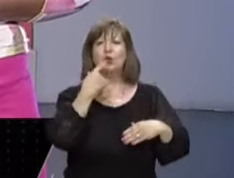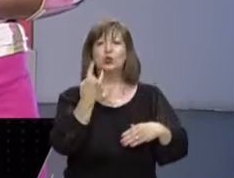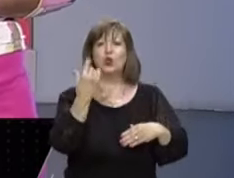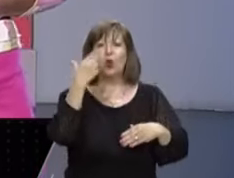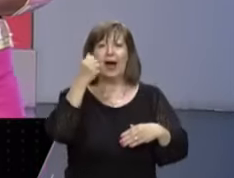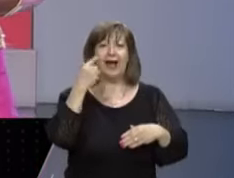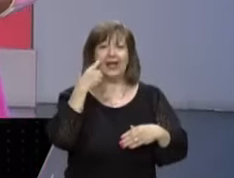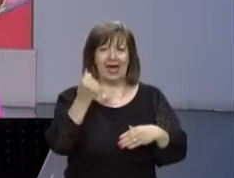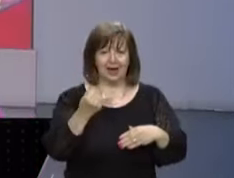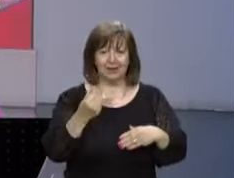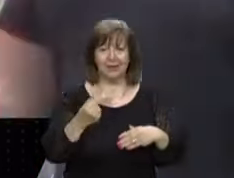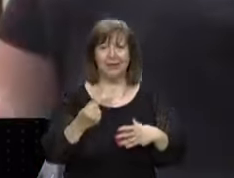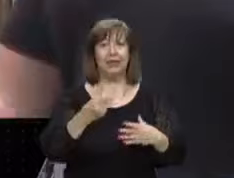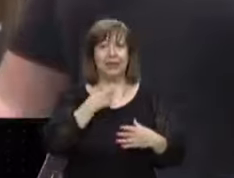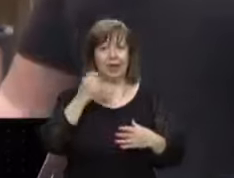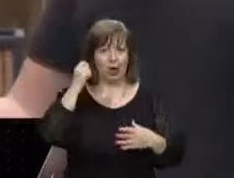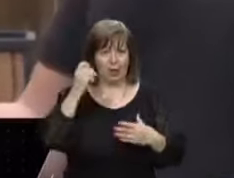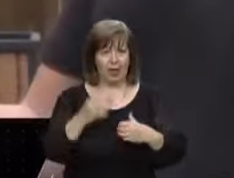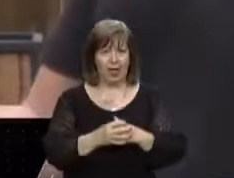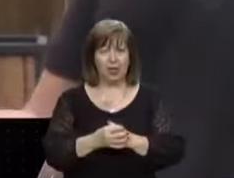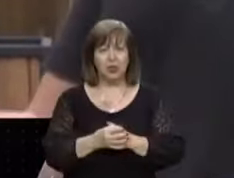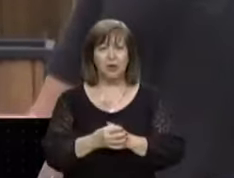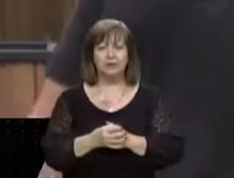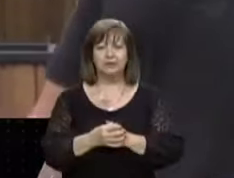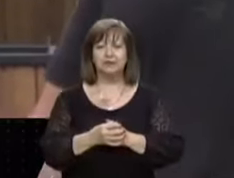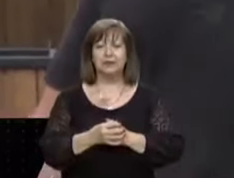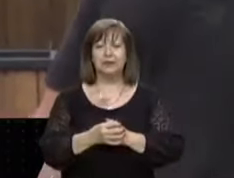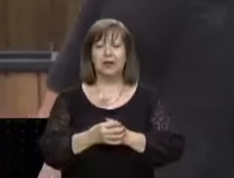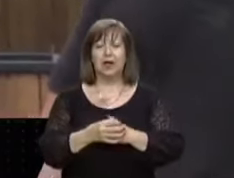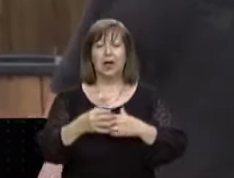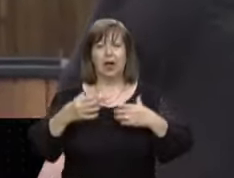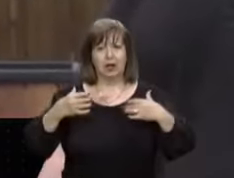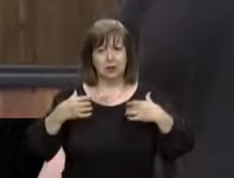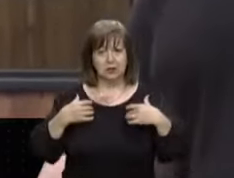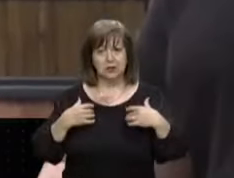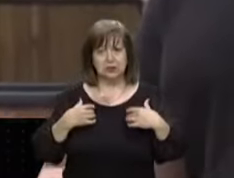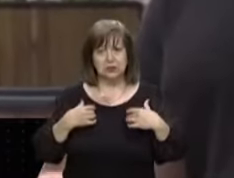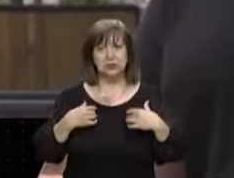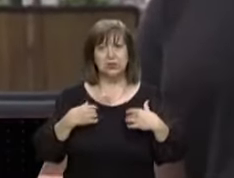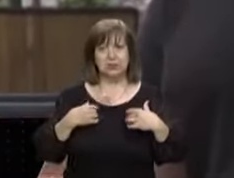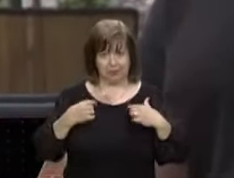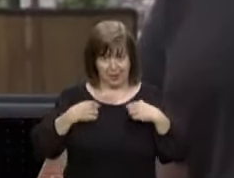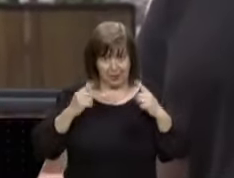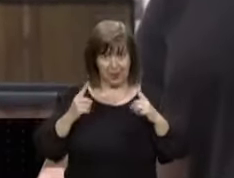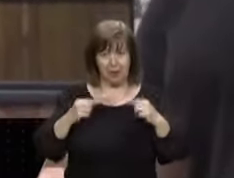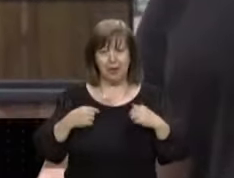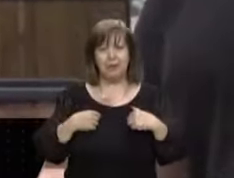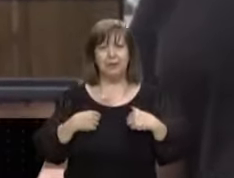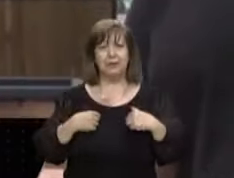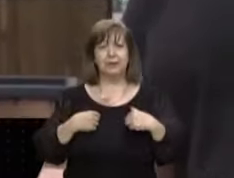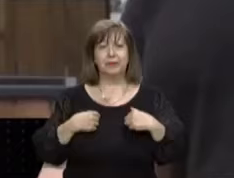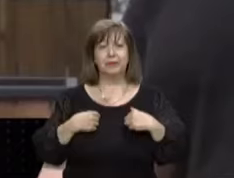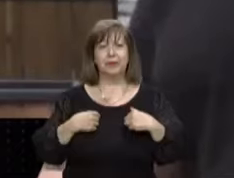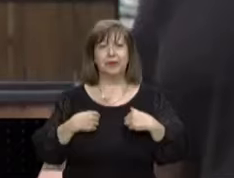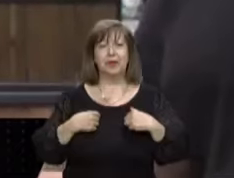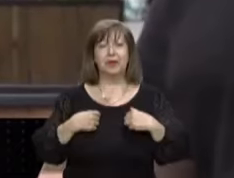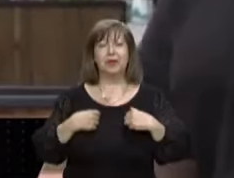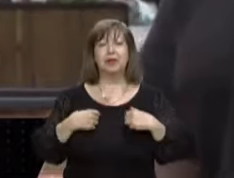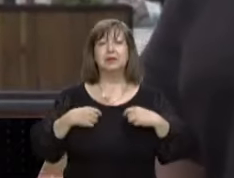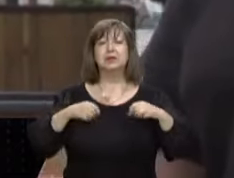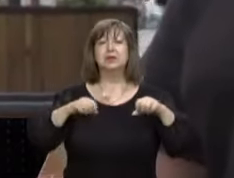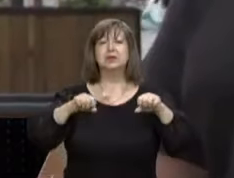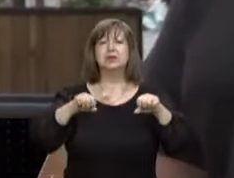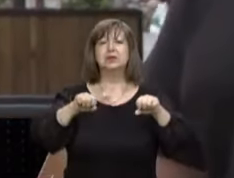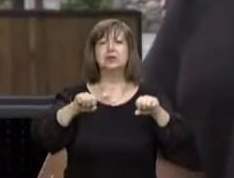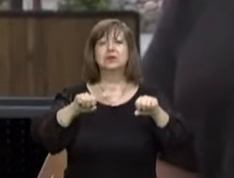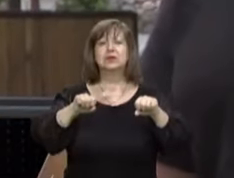ayuda. Un amigo y yo salíamos por un cena, regresé a mi hostel